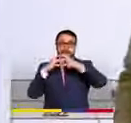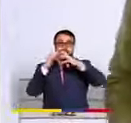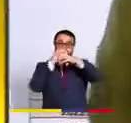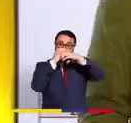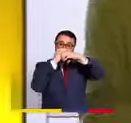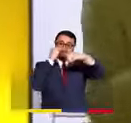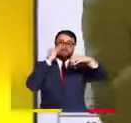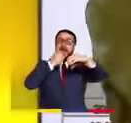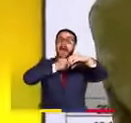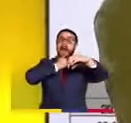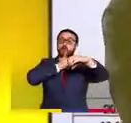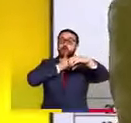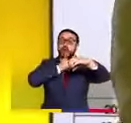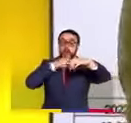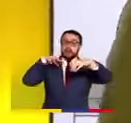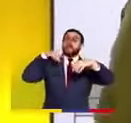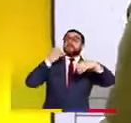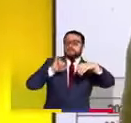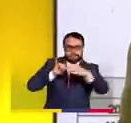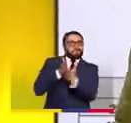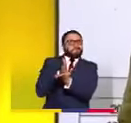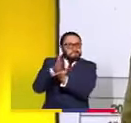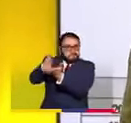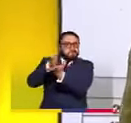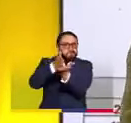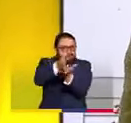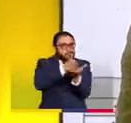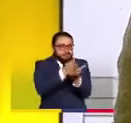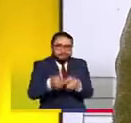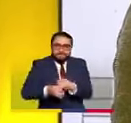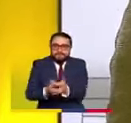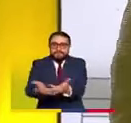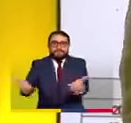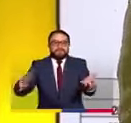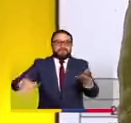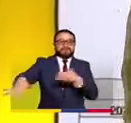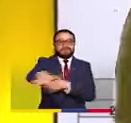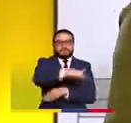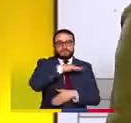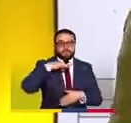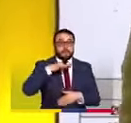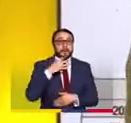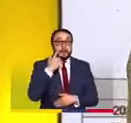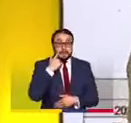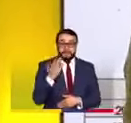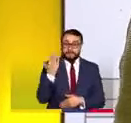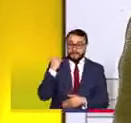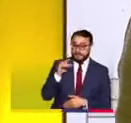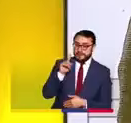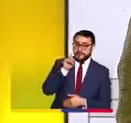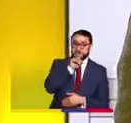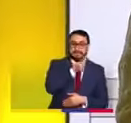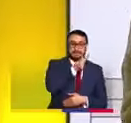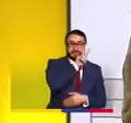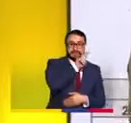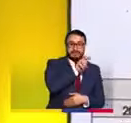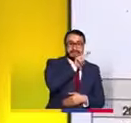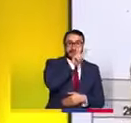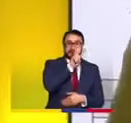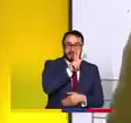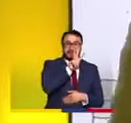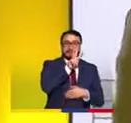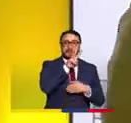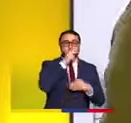llevando agua porque este es el resultado y el porqué. De 173 niños muertos,